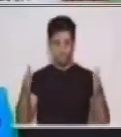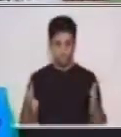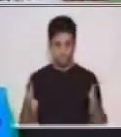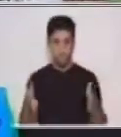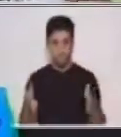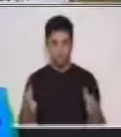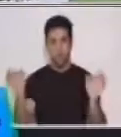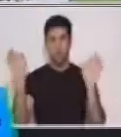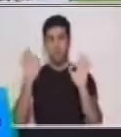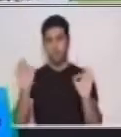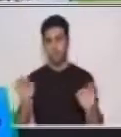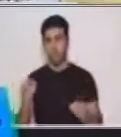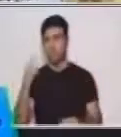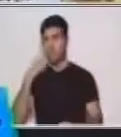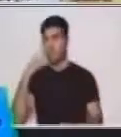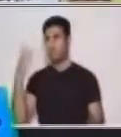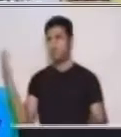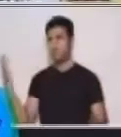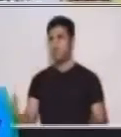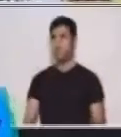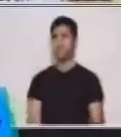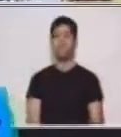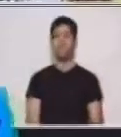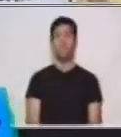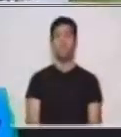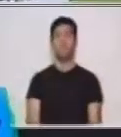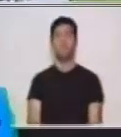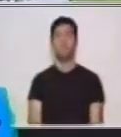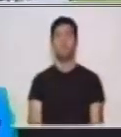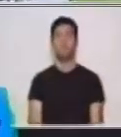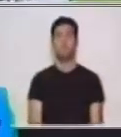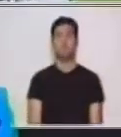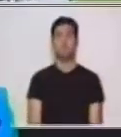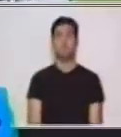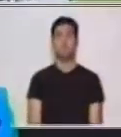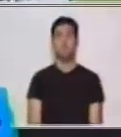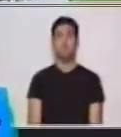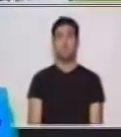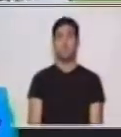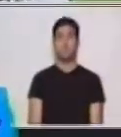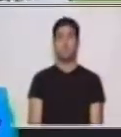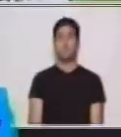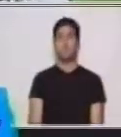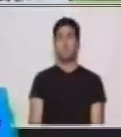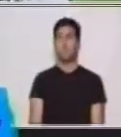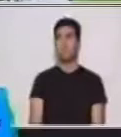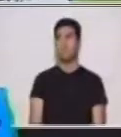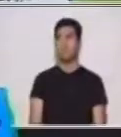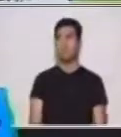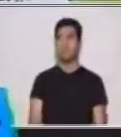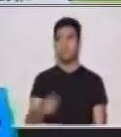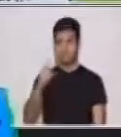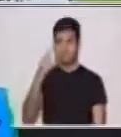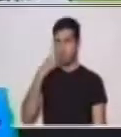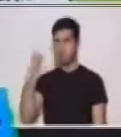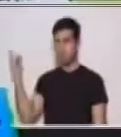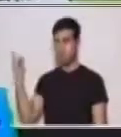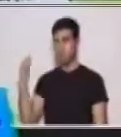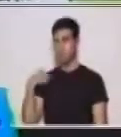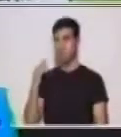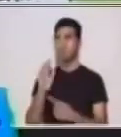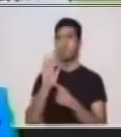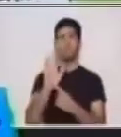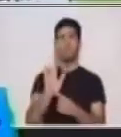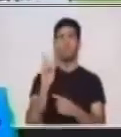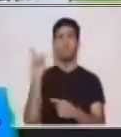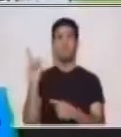los dos lados opuestos, este lado y este lado, ¿sí? Los 2 que ya coloqué, ¿a qué medidas